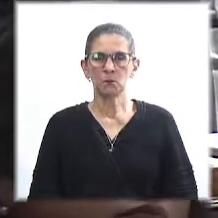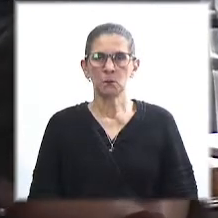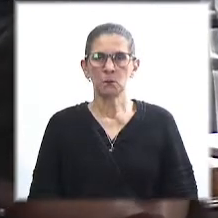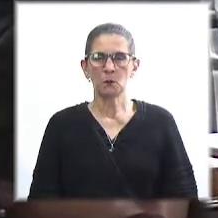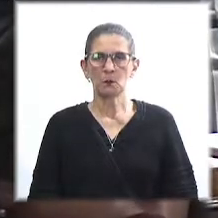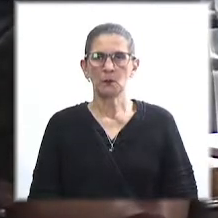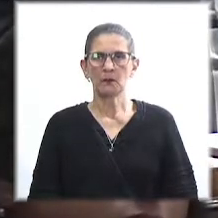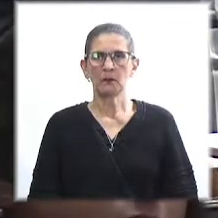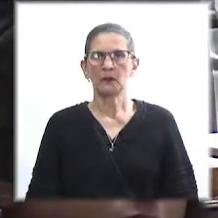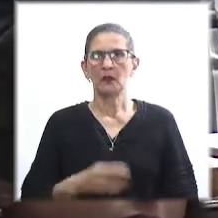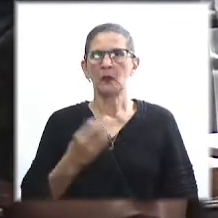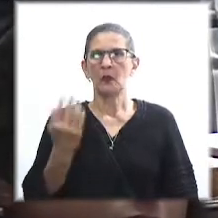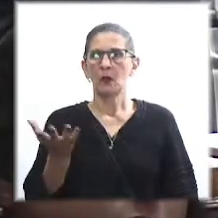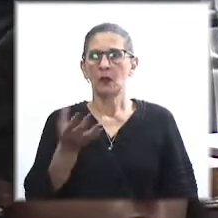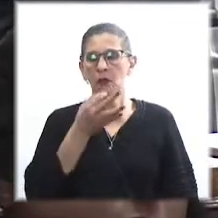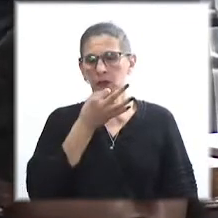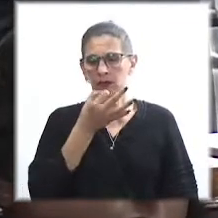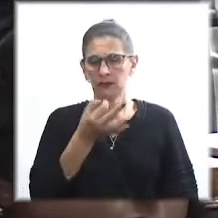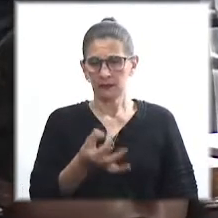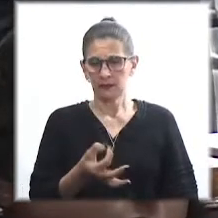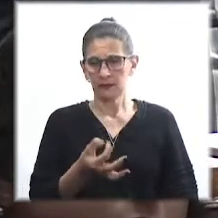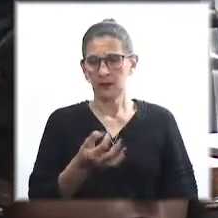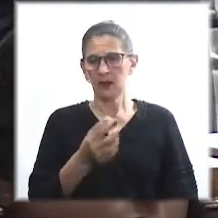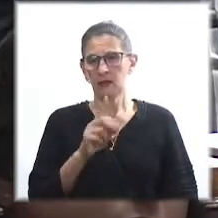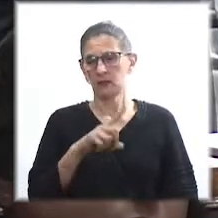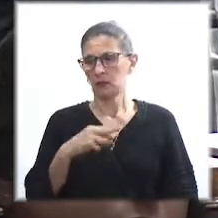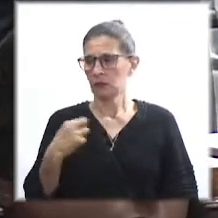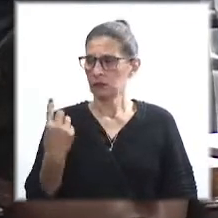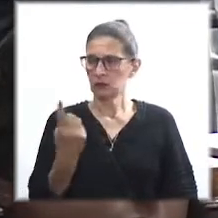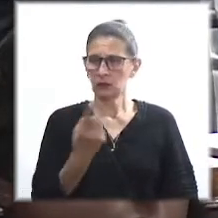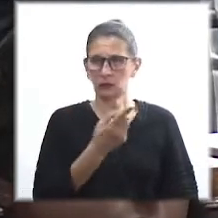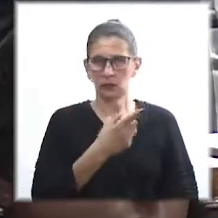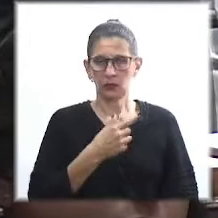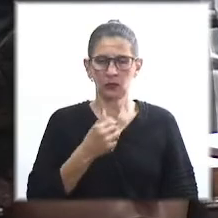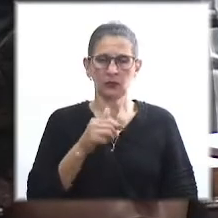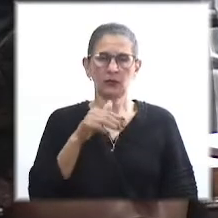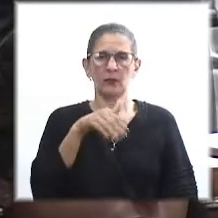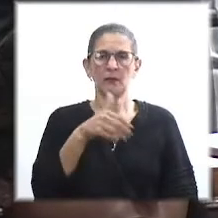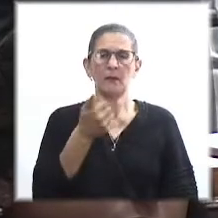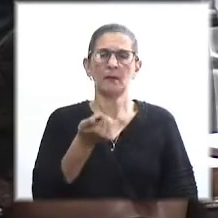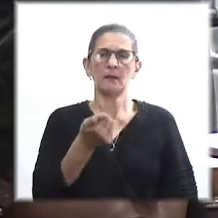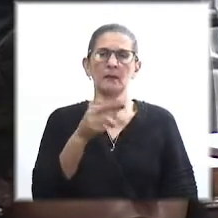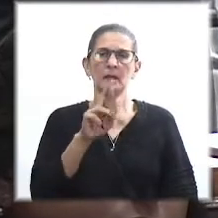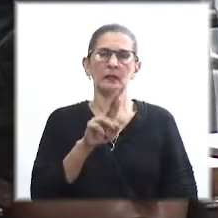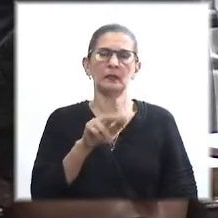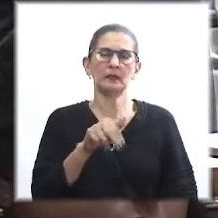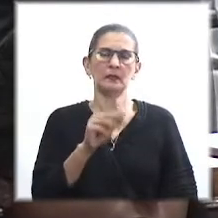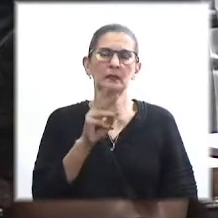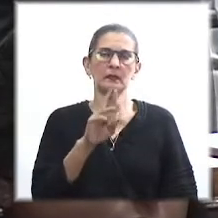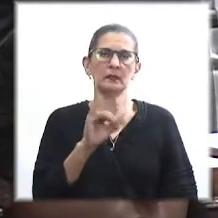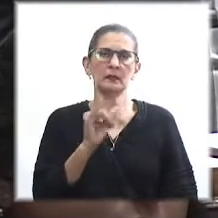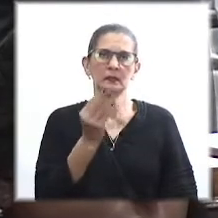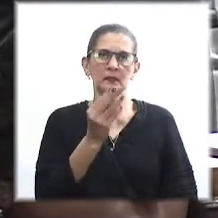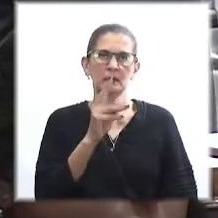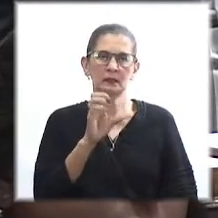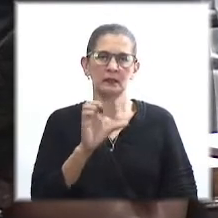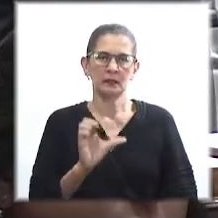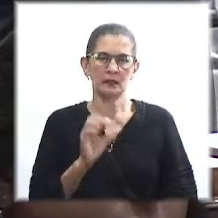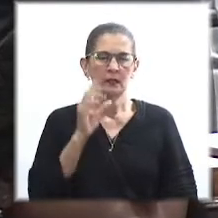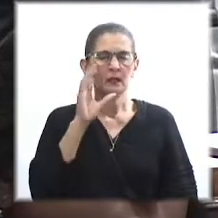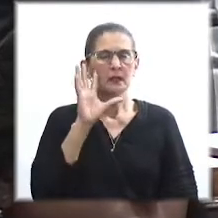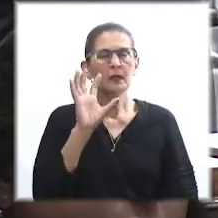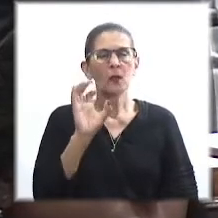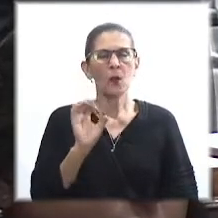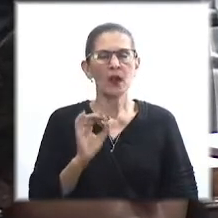Como señalaban las conocidas coplas de Jorge Manrique a la muerte de su padre, recuerde el